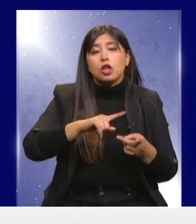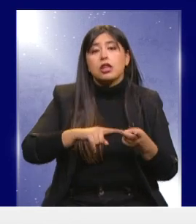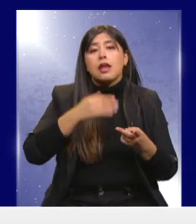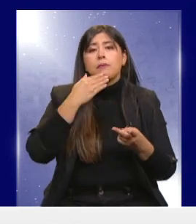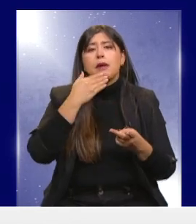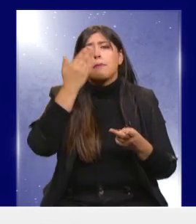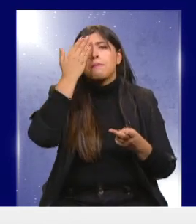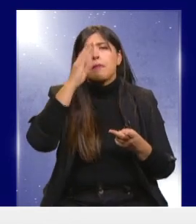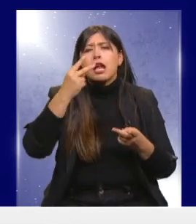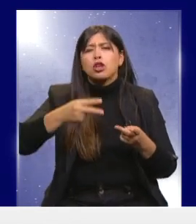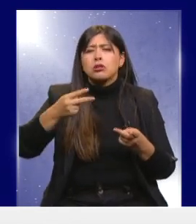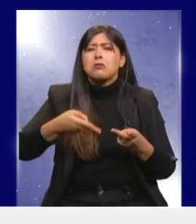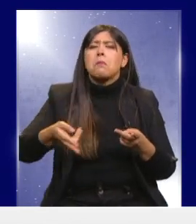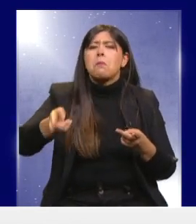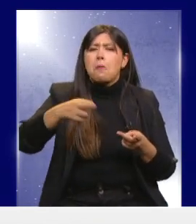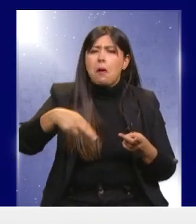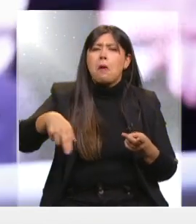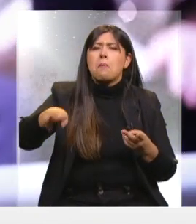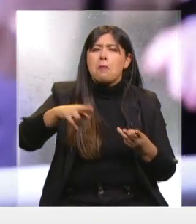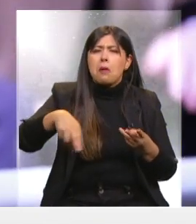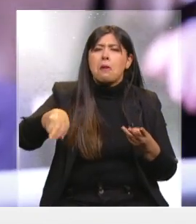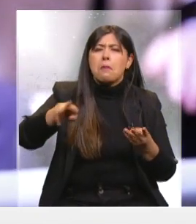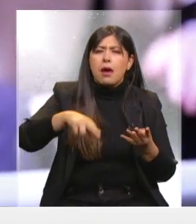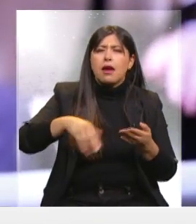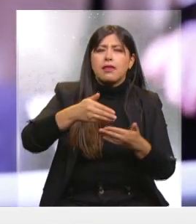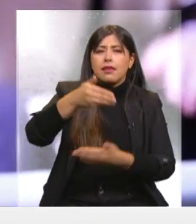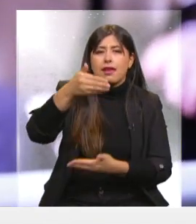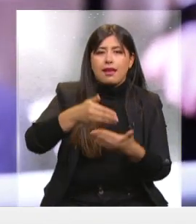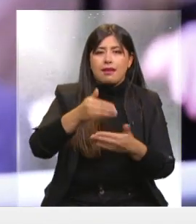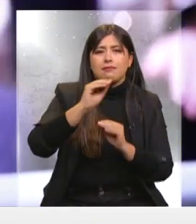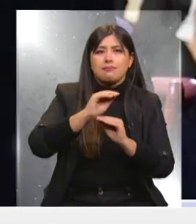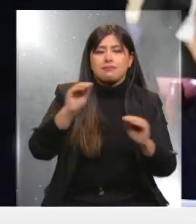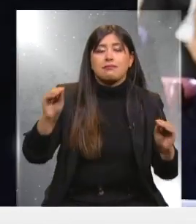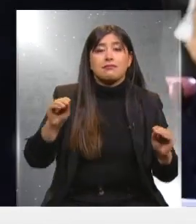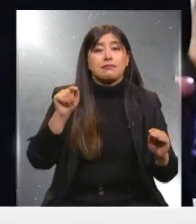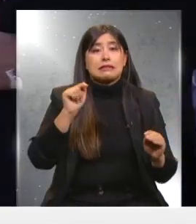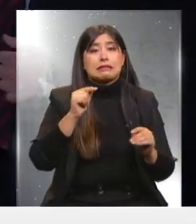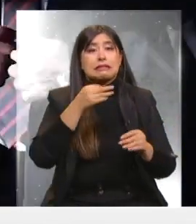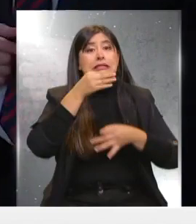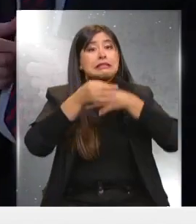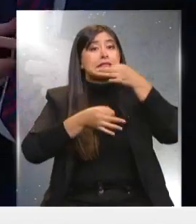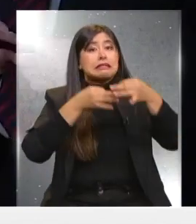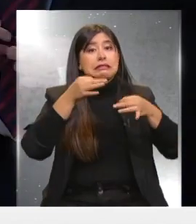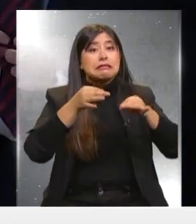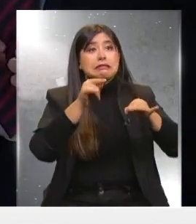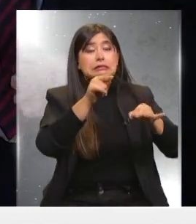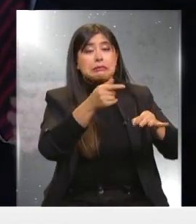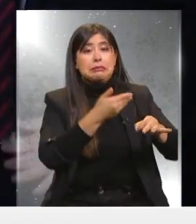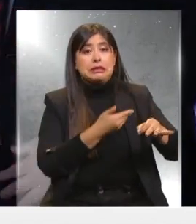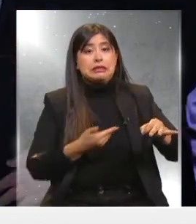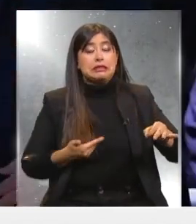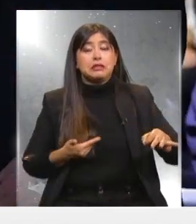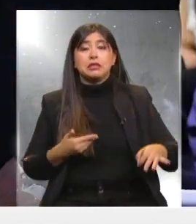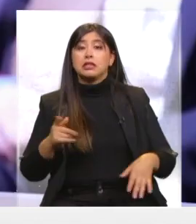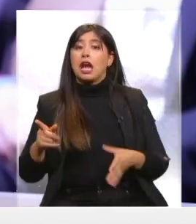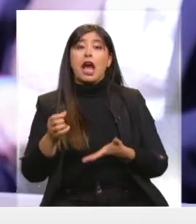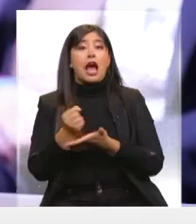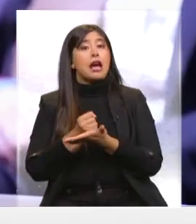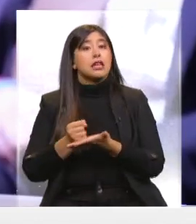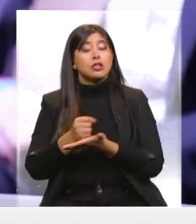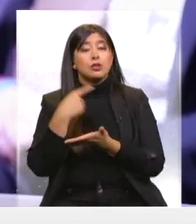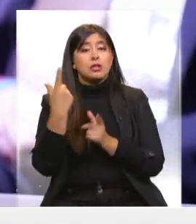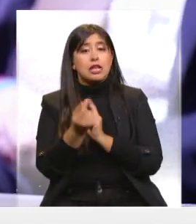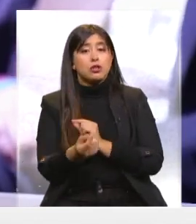malas noticias que publican tradicionalmente los diarios ante estos epítetos la asociación Nacional de prensa salió al